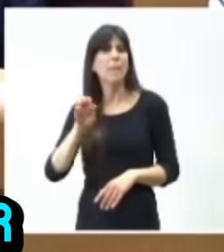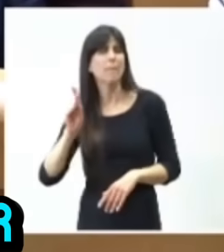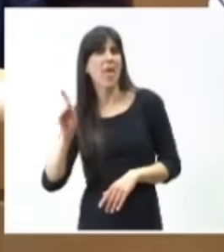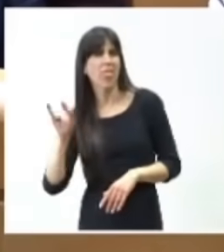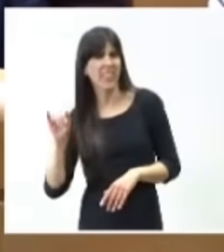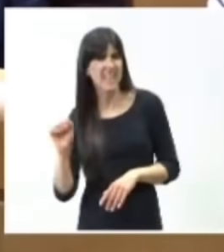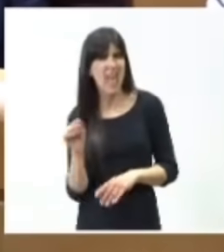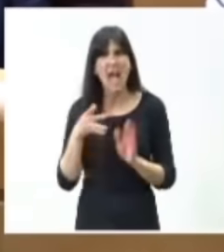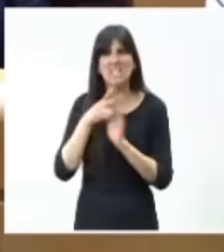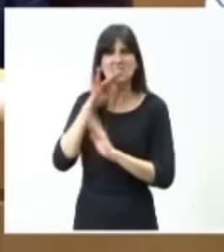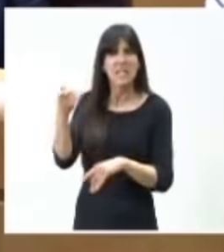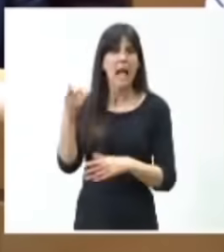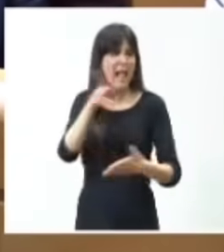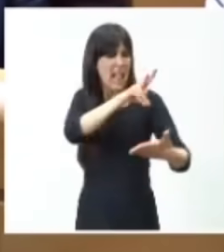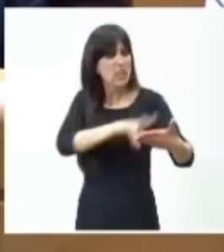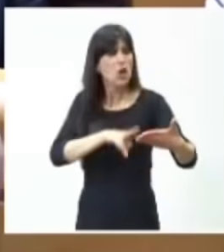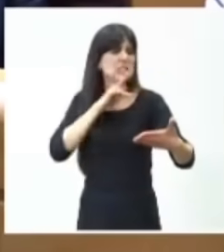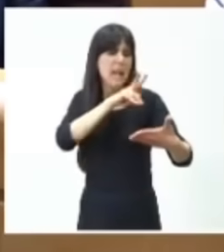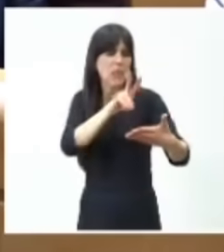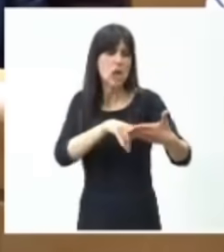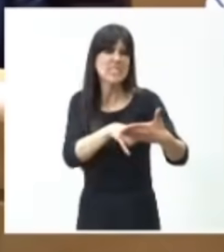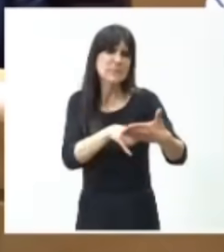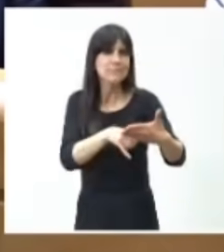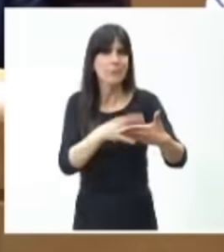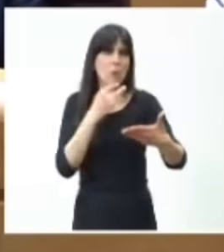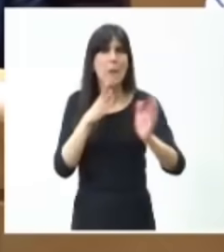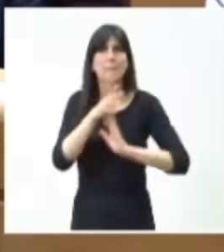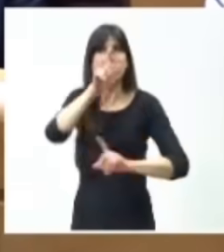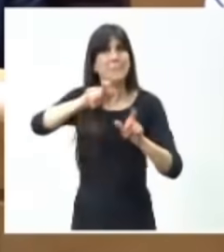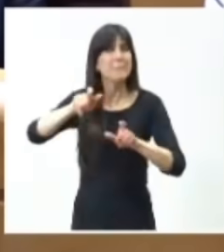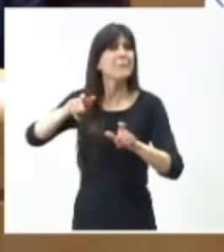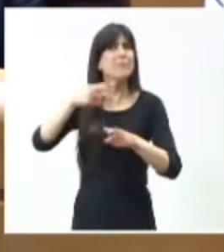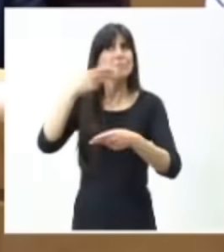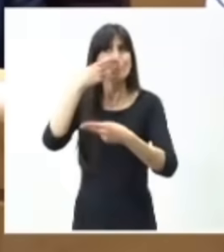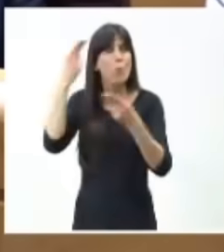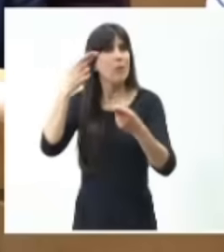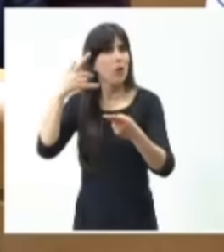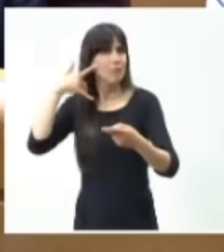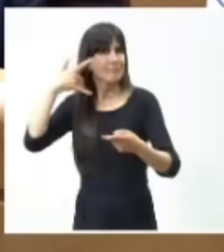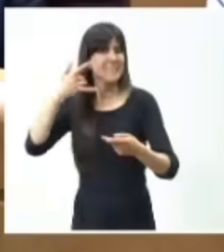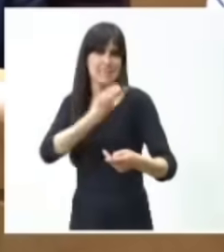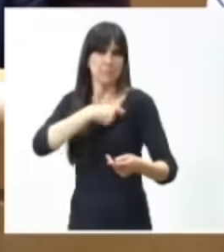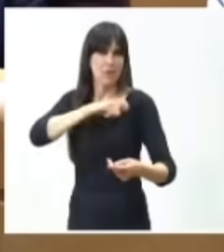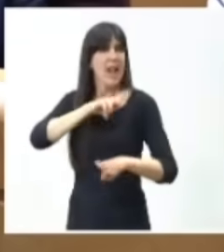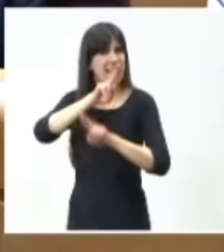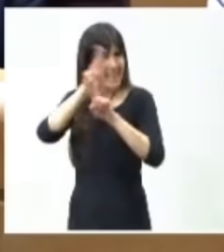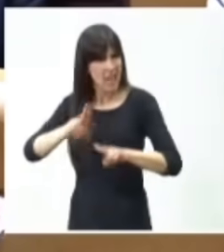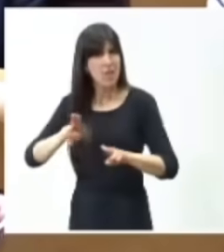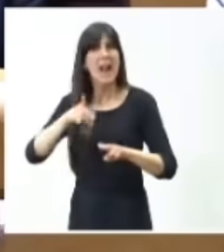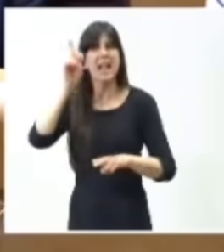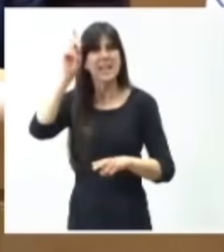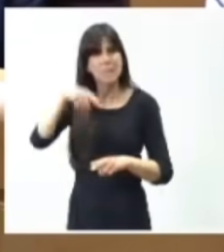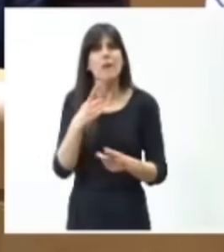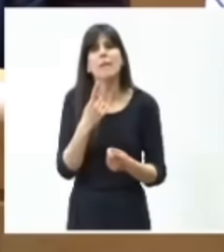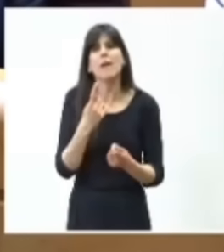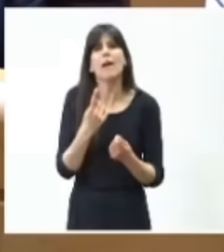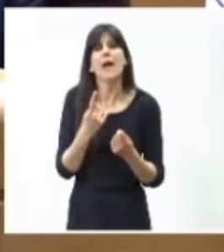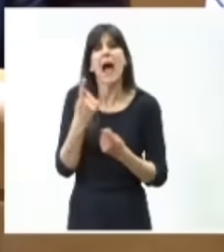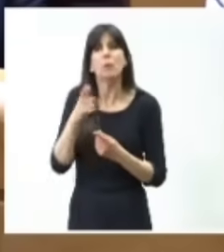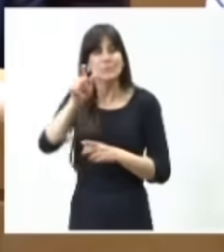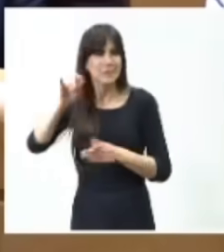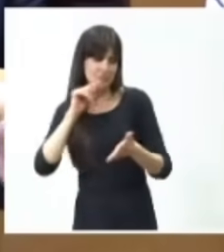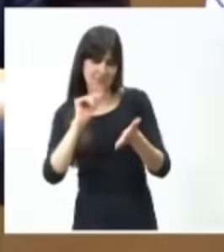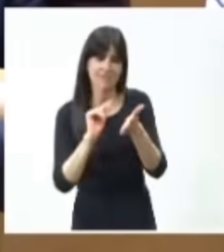de predisponer a sus lectores contra personajes de la esfera pública española e internacional, incluidos algunos de los